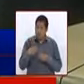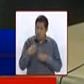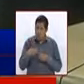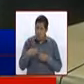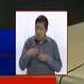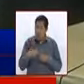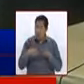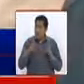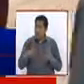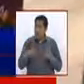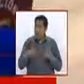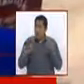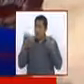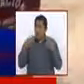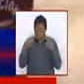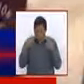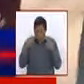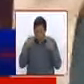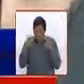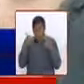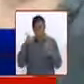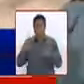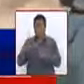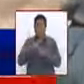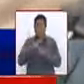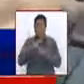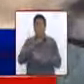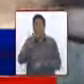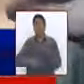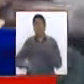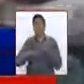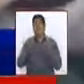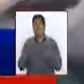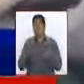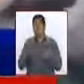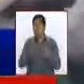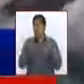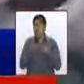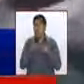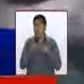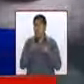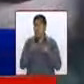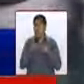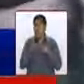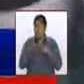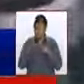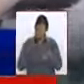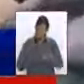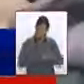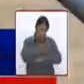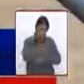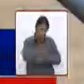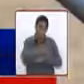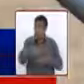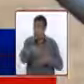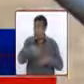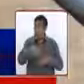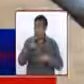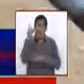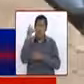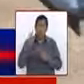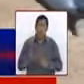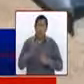quería que se filme lo que se vivía en este lugar. ¿Y qué es lo que se encontraba en este lugar? una fosa que separaba la frontera del lado